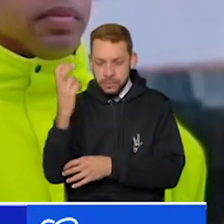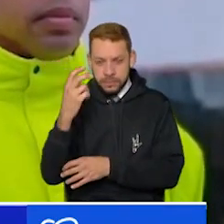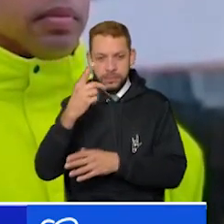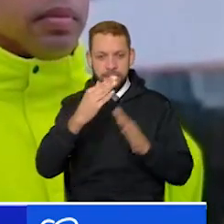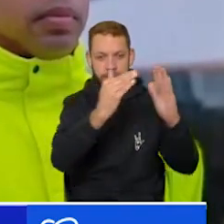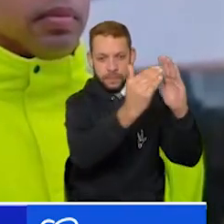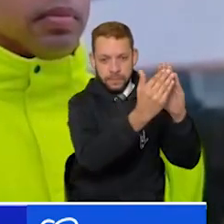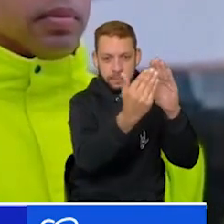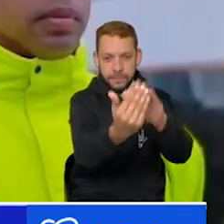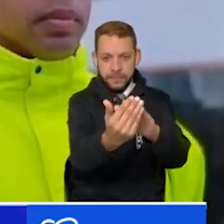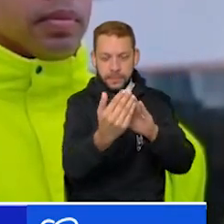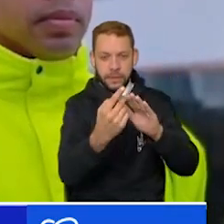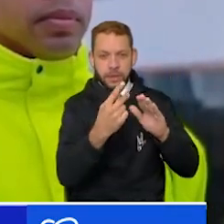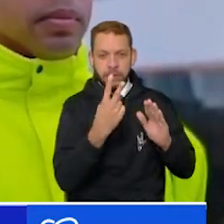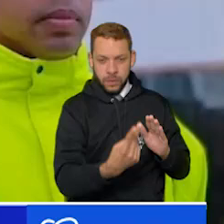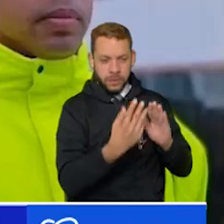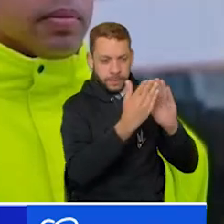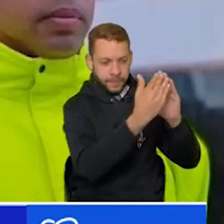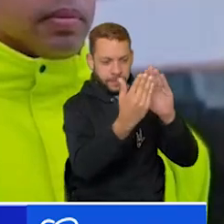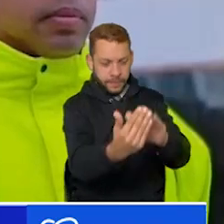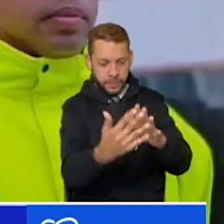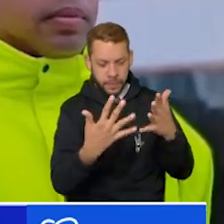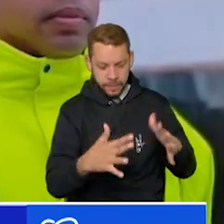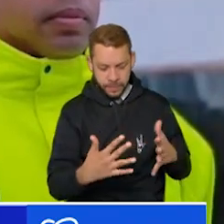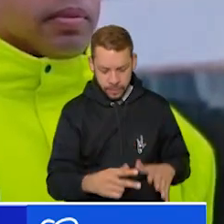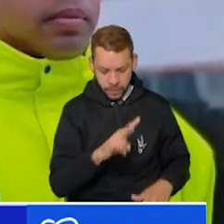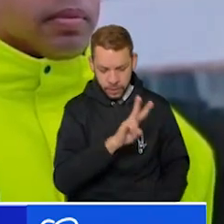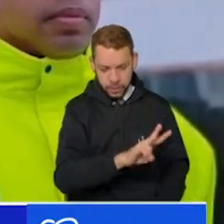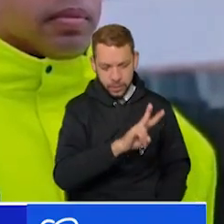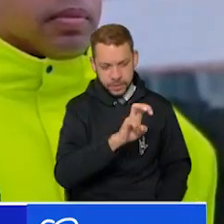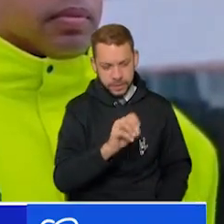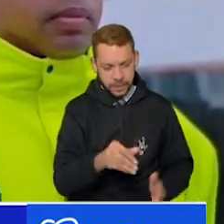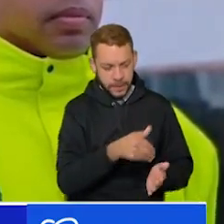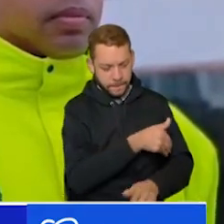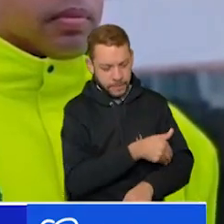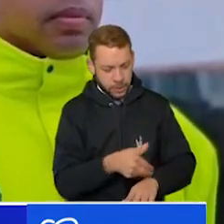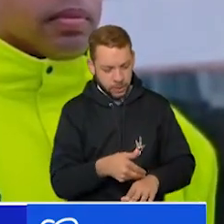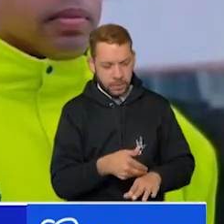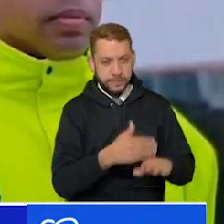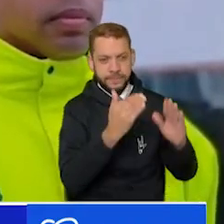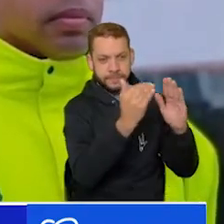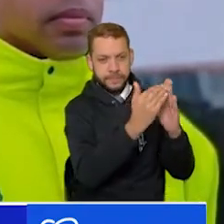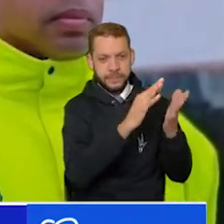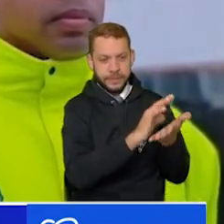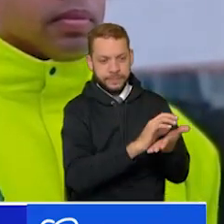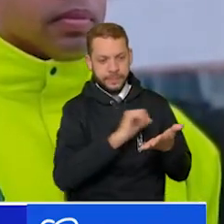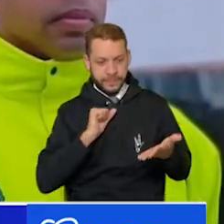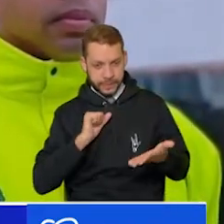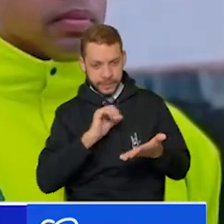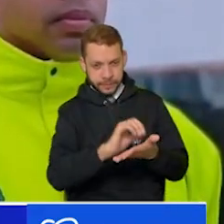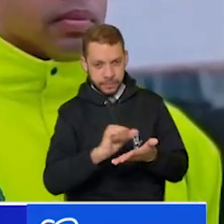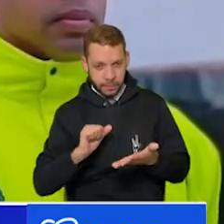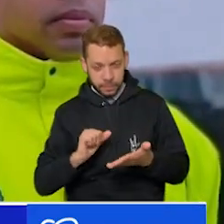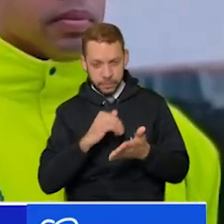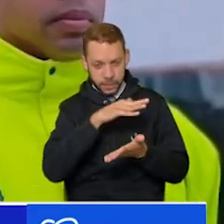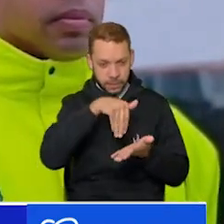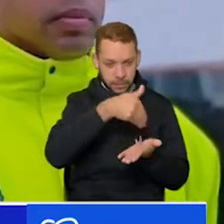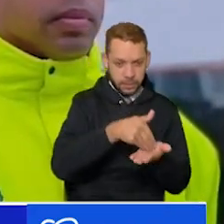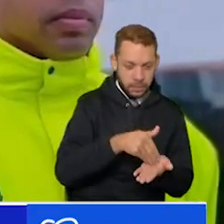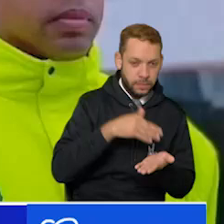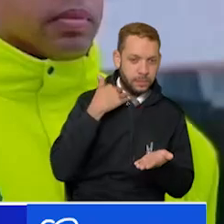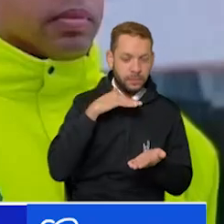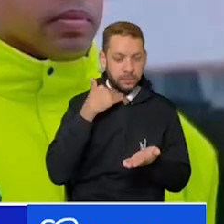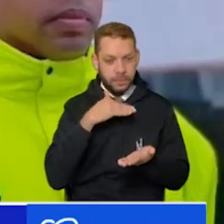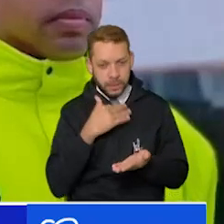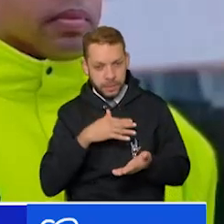extinción de dominio de dos viviendas avaluadas en 270 millones de pesos en el barrio Las Mercedes Centro de la ciudad de Armenio como parte de la